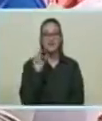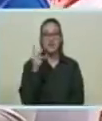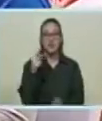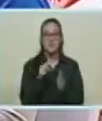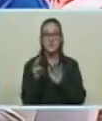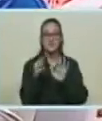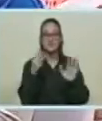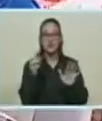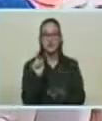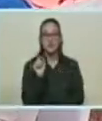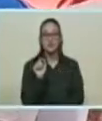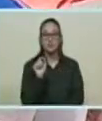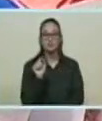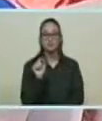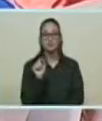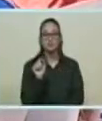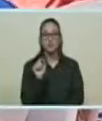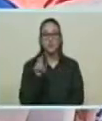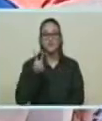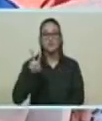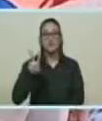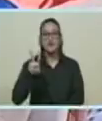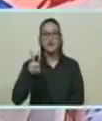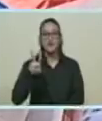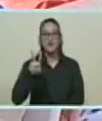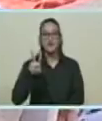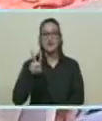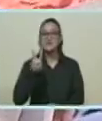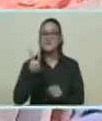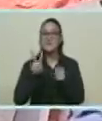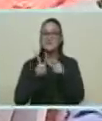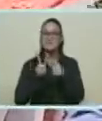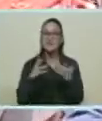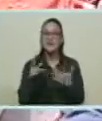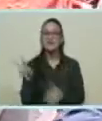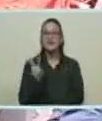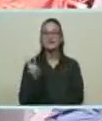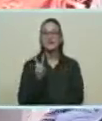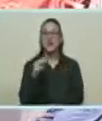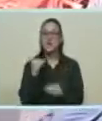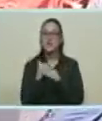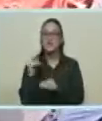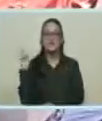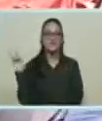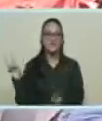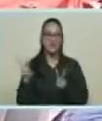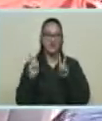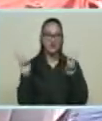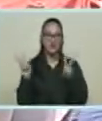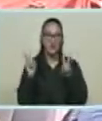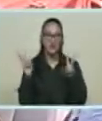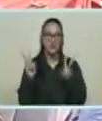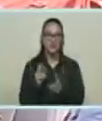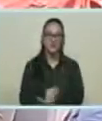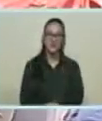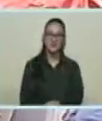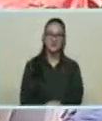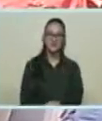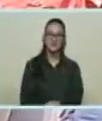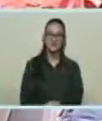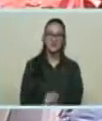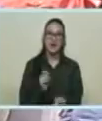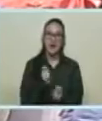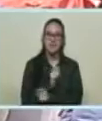¿La B de qué? De Venezuela y de Victoria. Esa es la clave, pues. Cambien las claves de